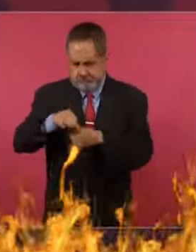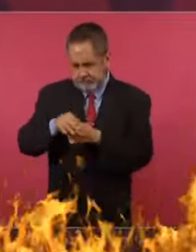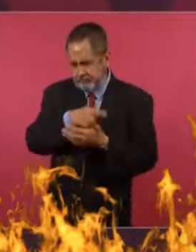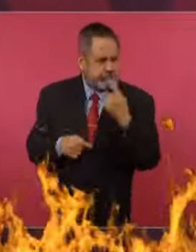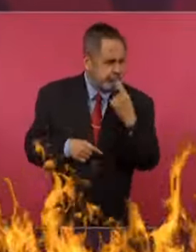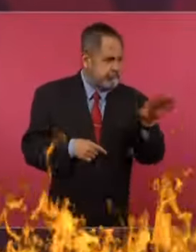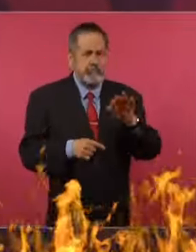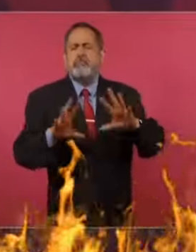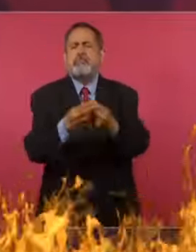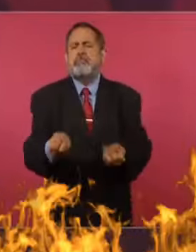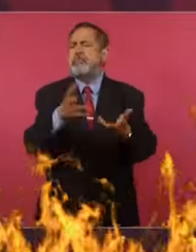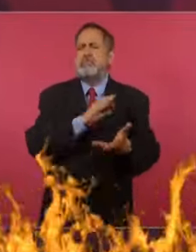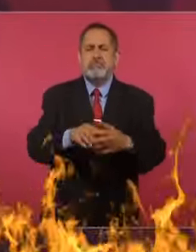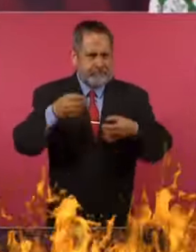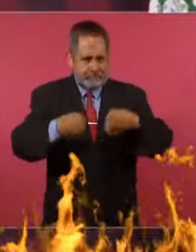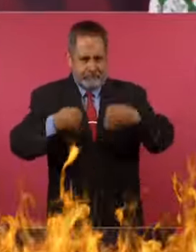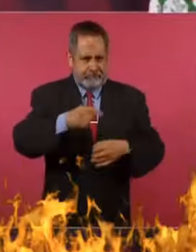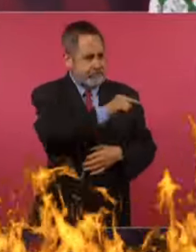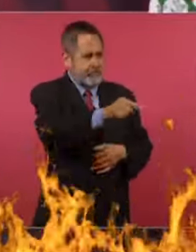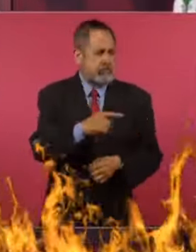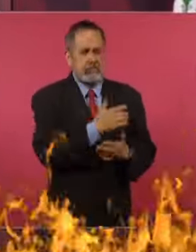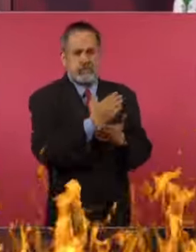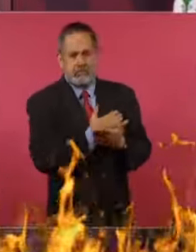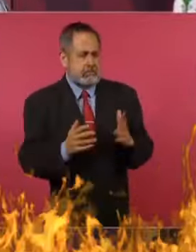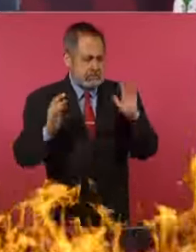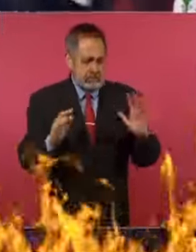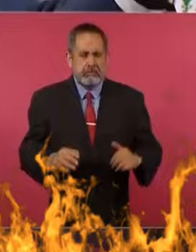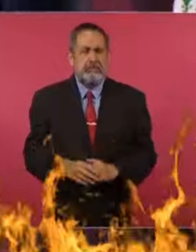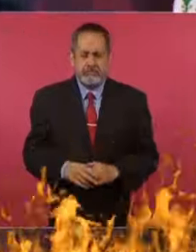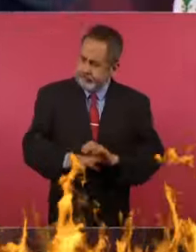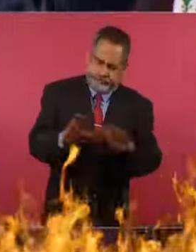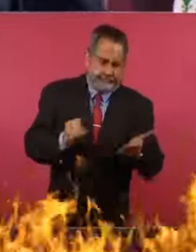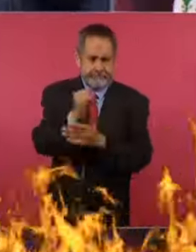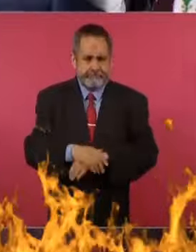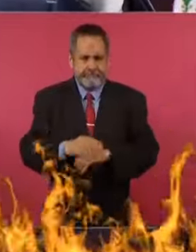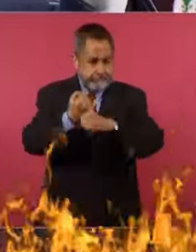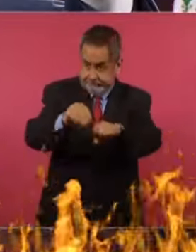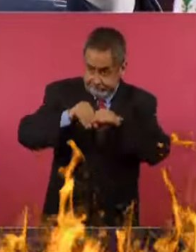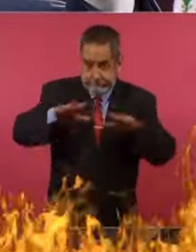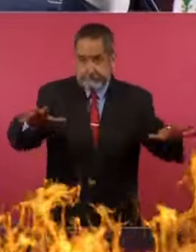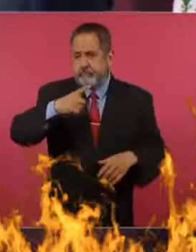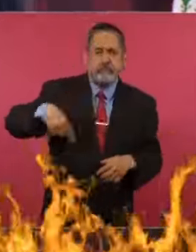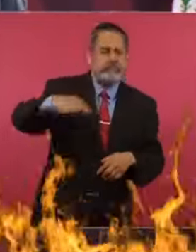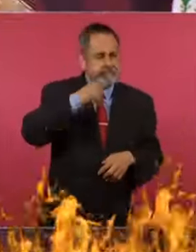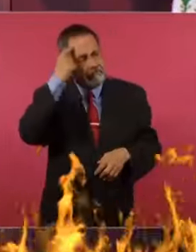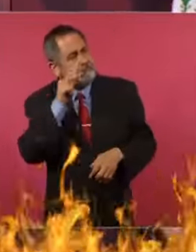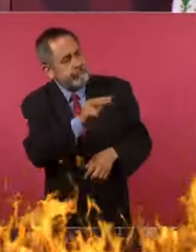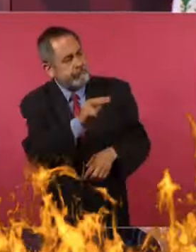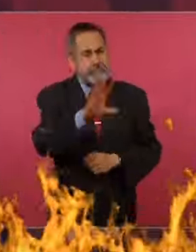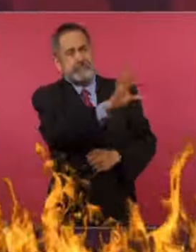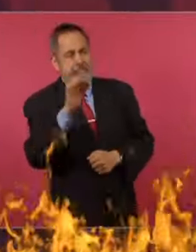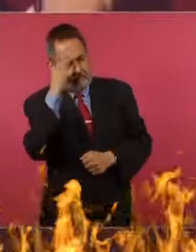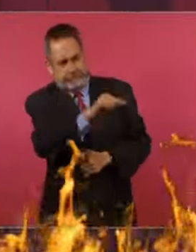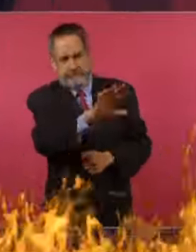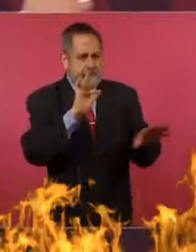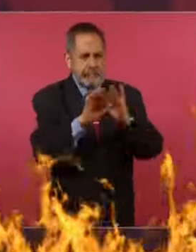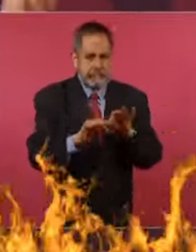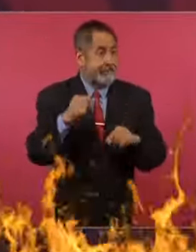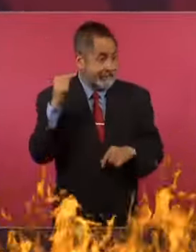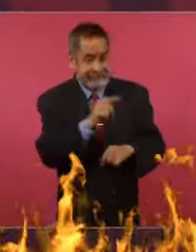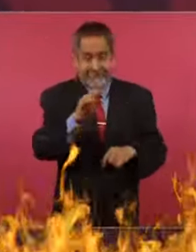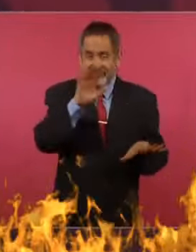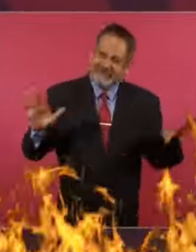total ser 100 2000 ya información ent el pueblo elige hay una